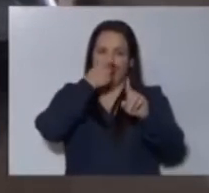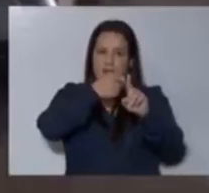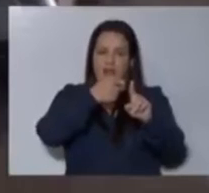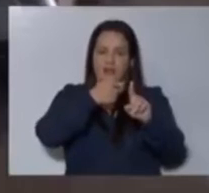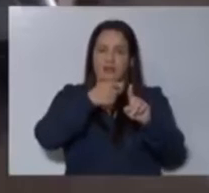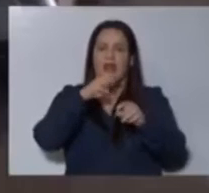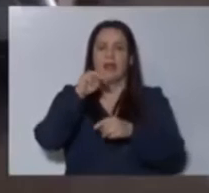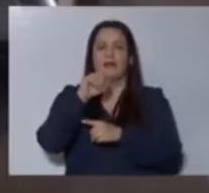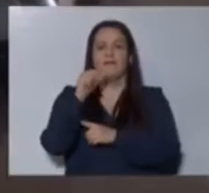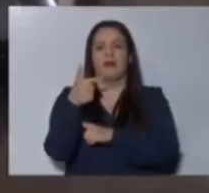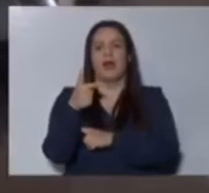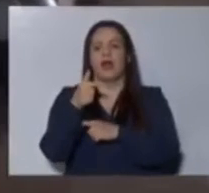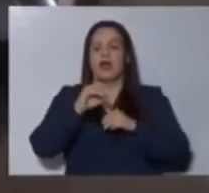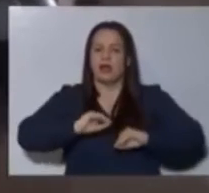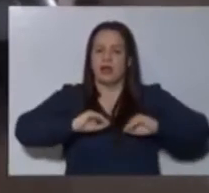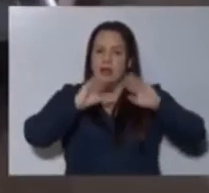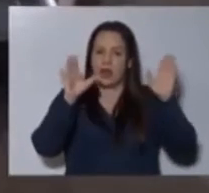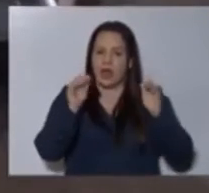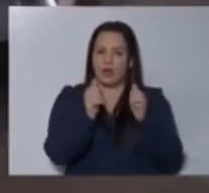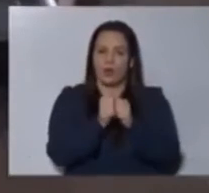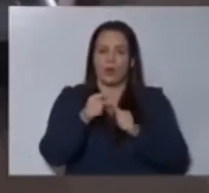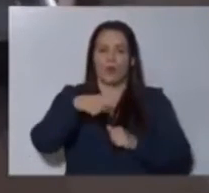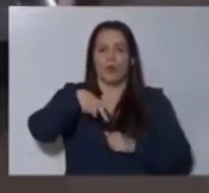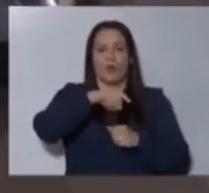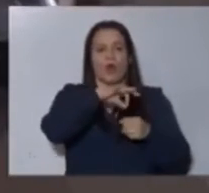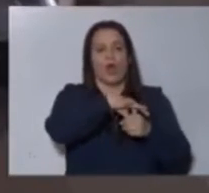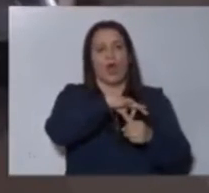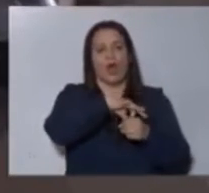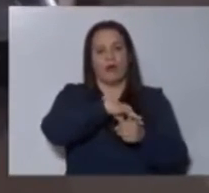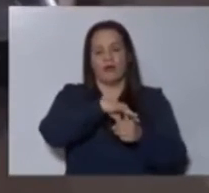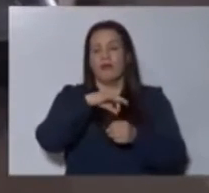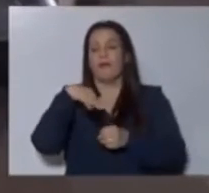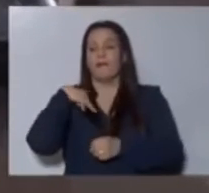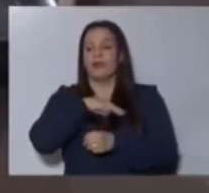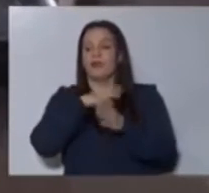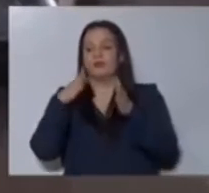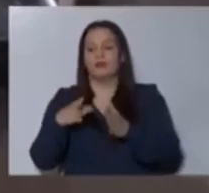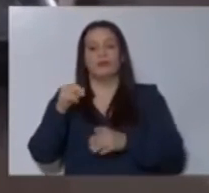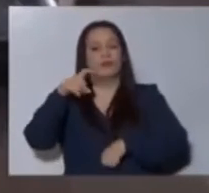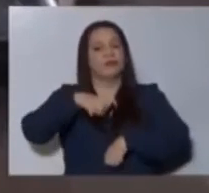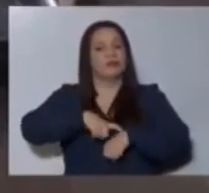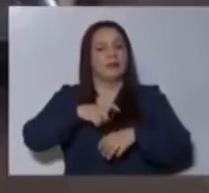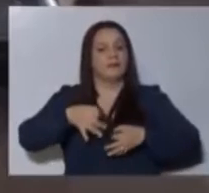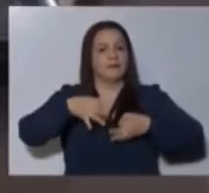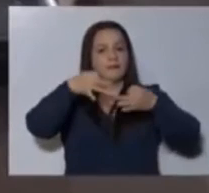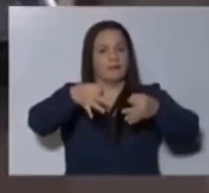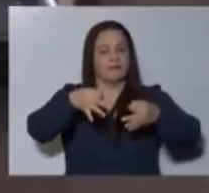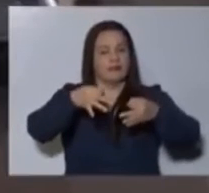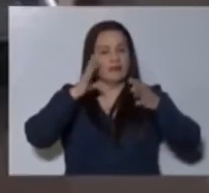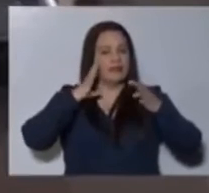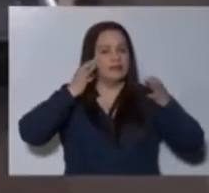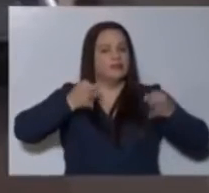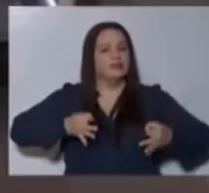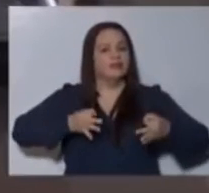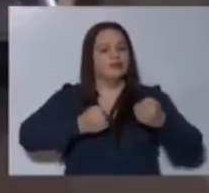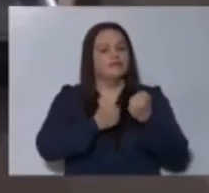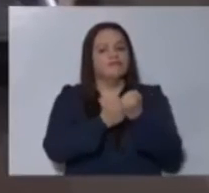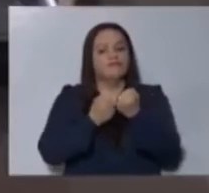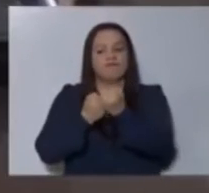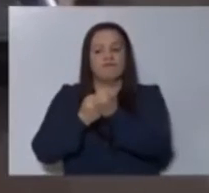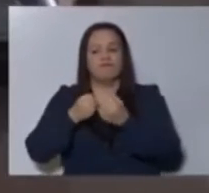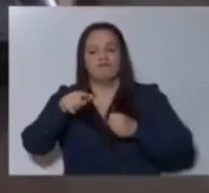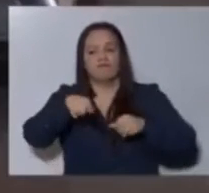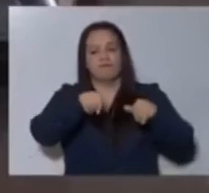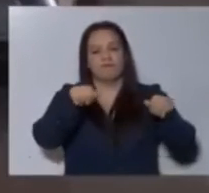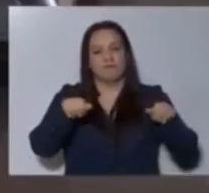los agricultores y con sus ministros. No es tiempo para postergar decisiones que favorezcan a ese sector. Su